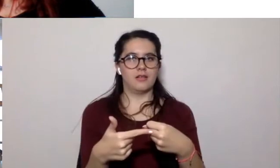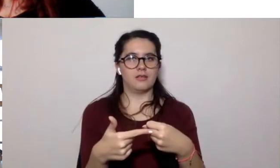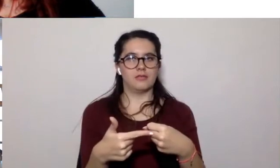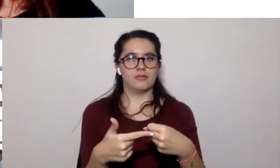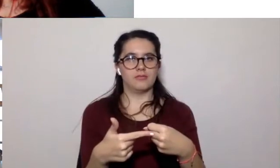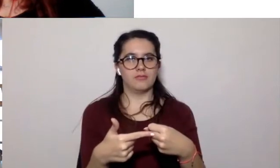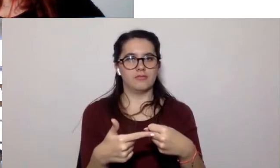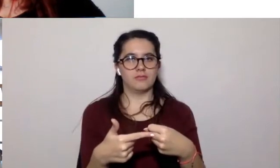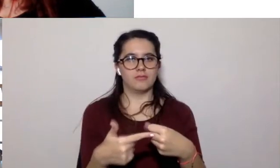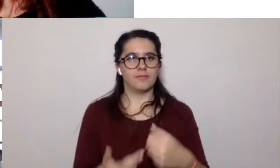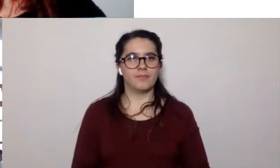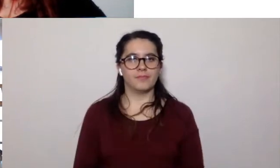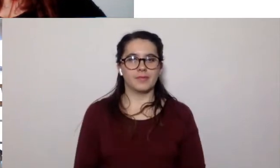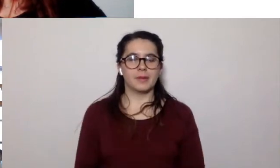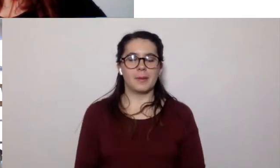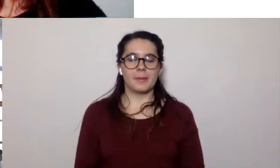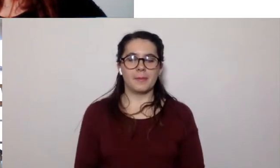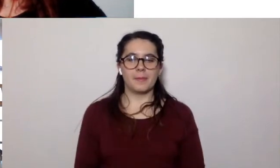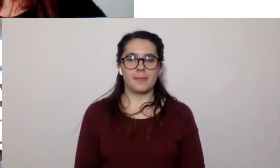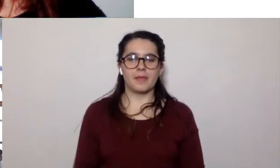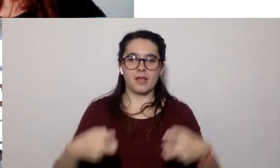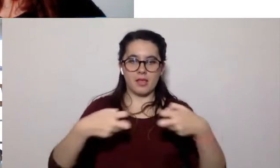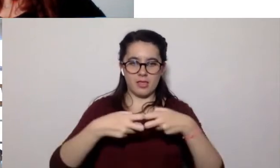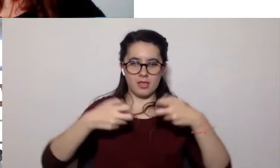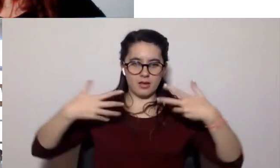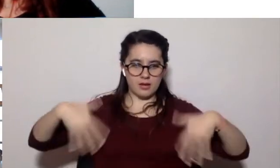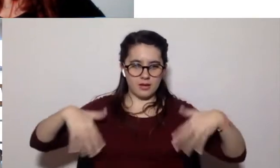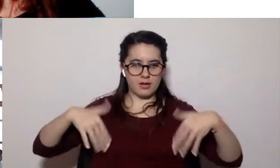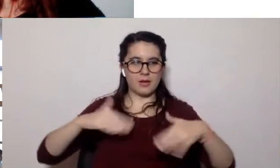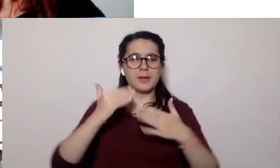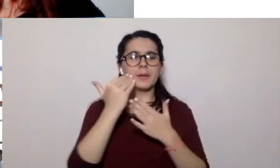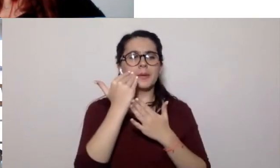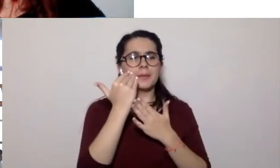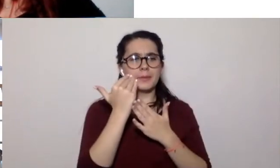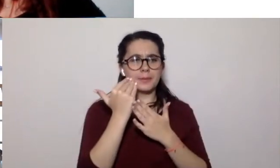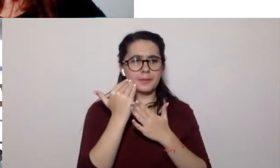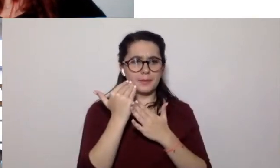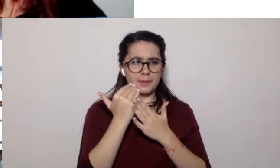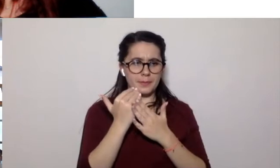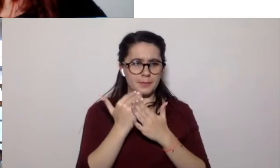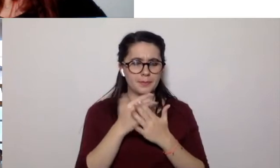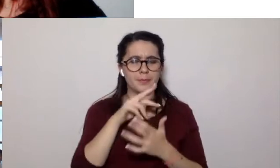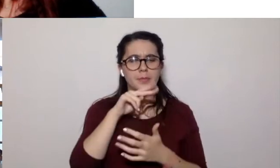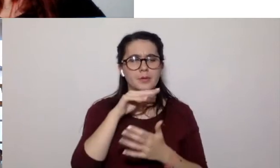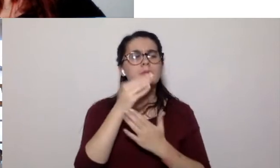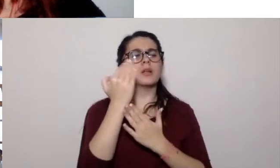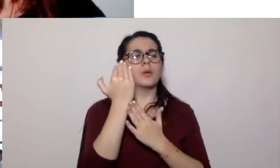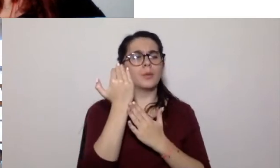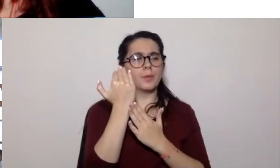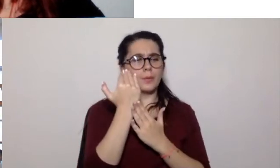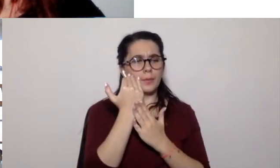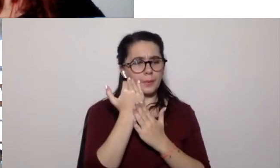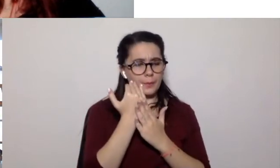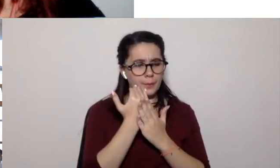como bajar un poco la ansiedad y la preocupación de estar encerrados, ¿no? Desde